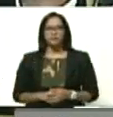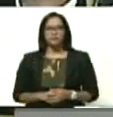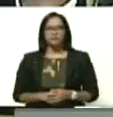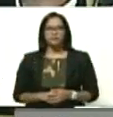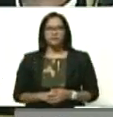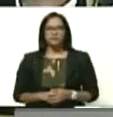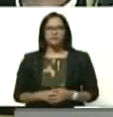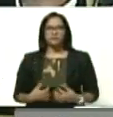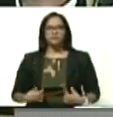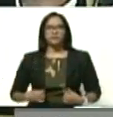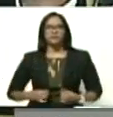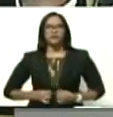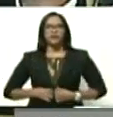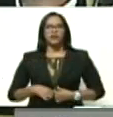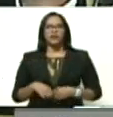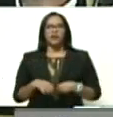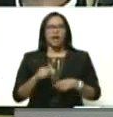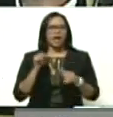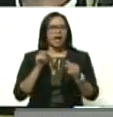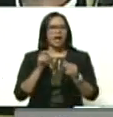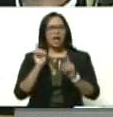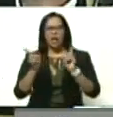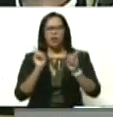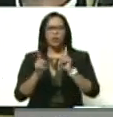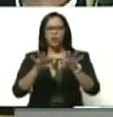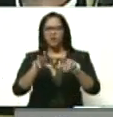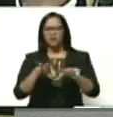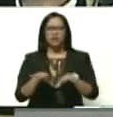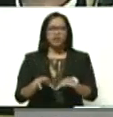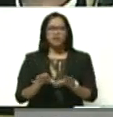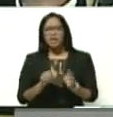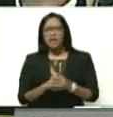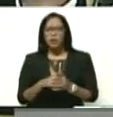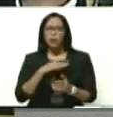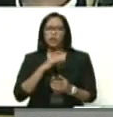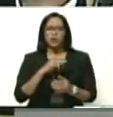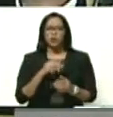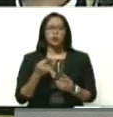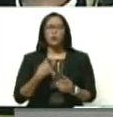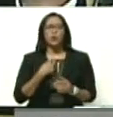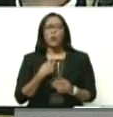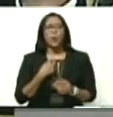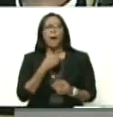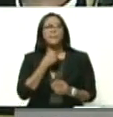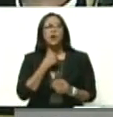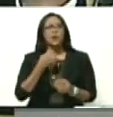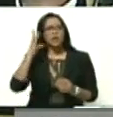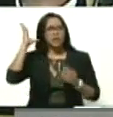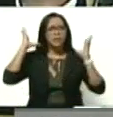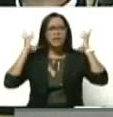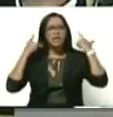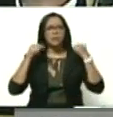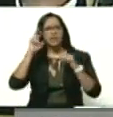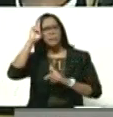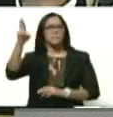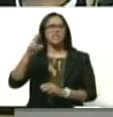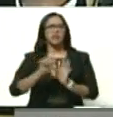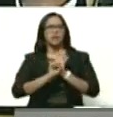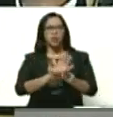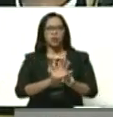alguien lo que escribió por ahí dolido como fanático de los leones del caracas me respetan mi escudo